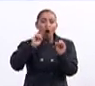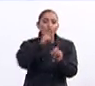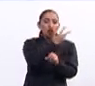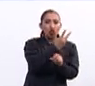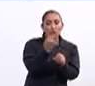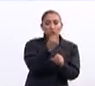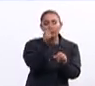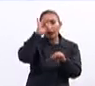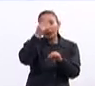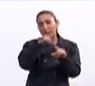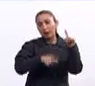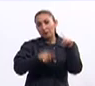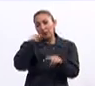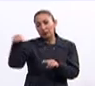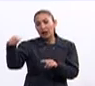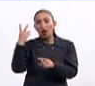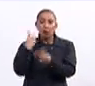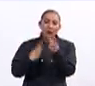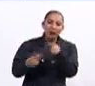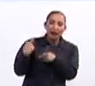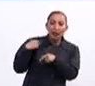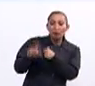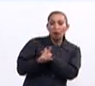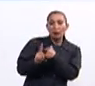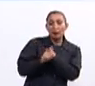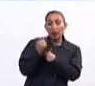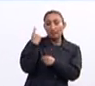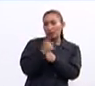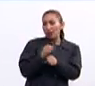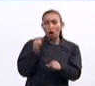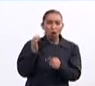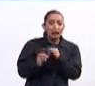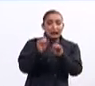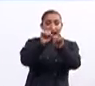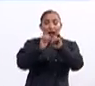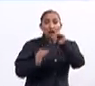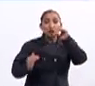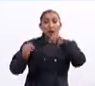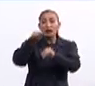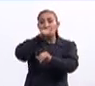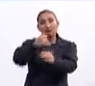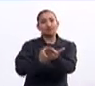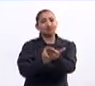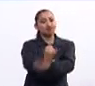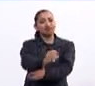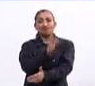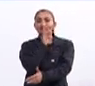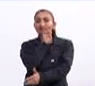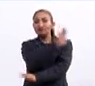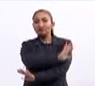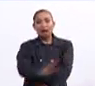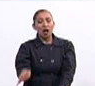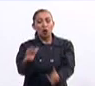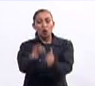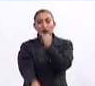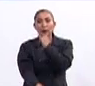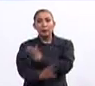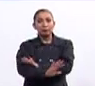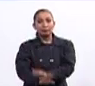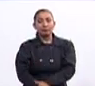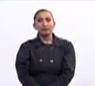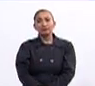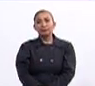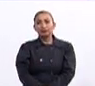2 federales, dependiendo cómo venga el tránsito, pero sí, la última instancia, que es la sala superior, esa ya es la que pone ya la última cereza al